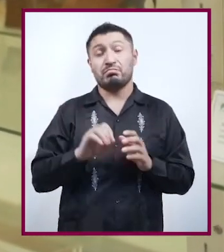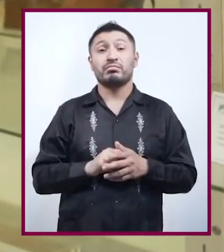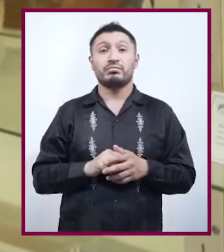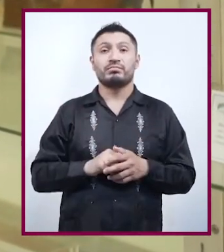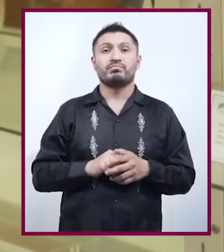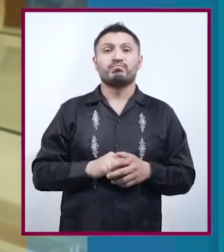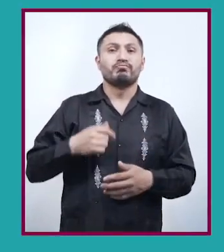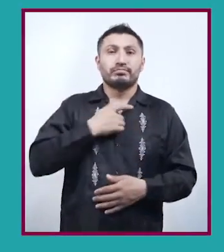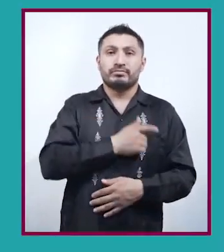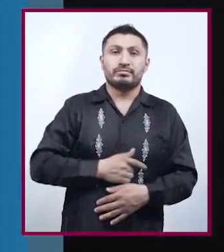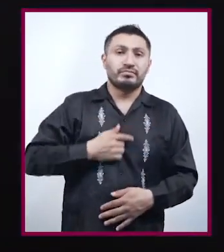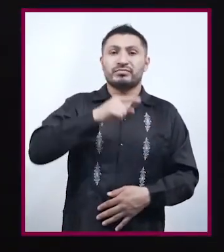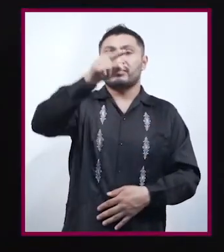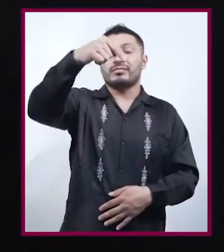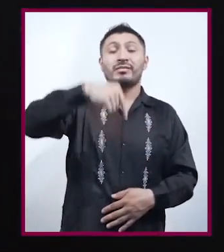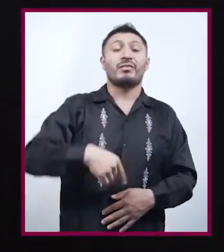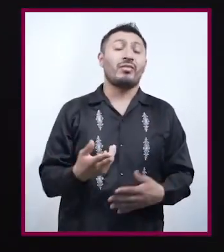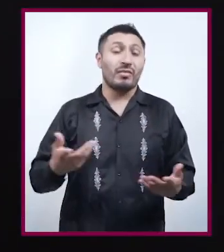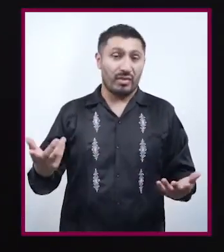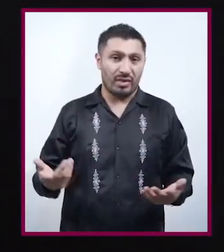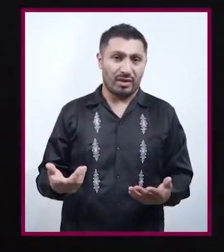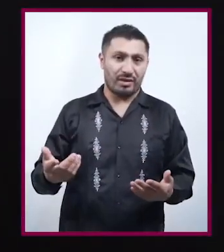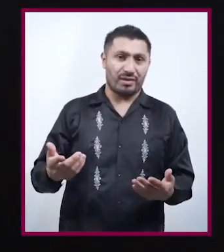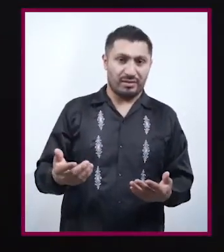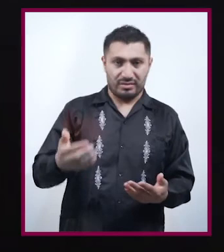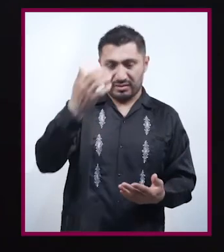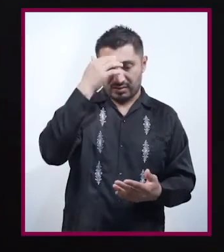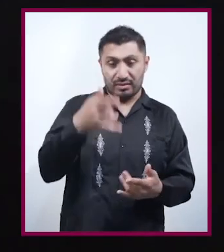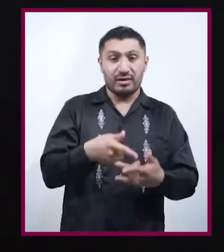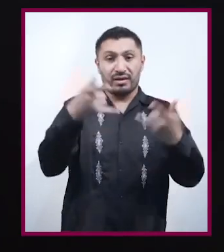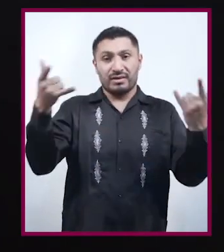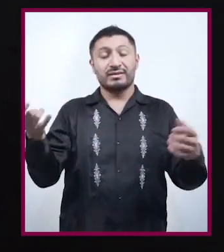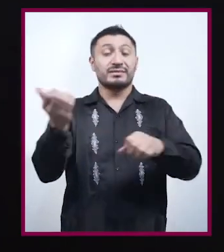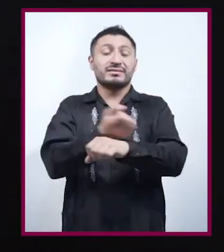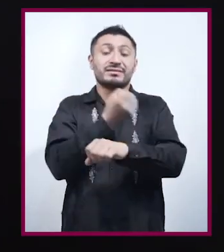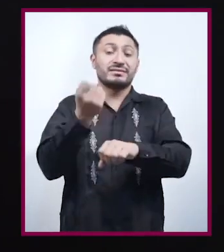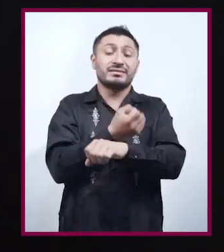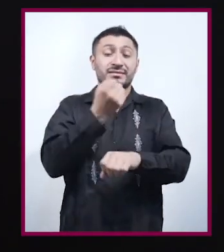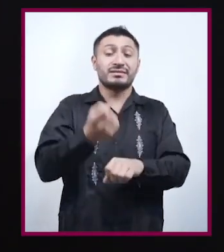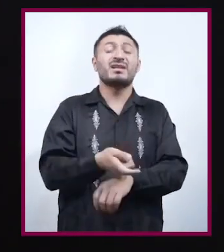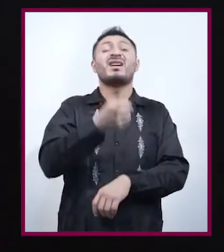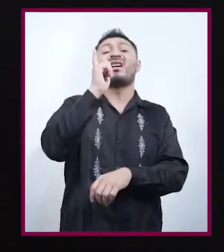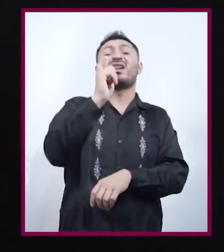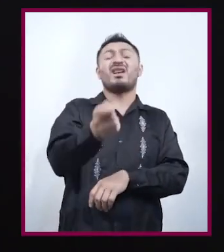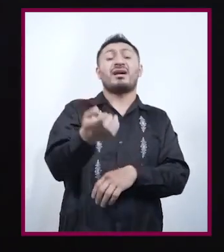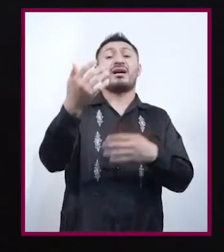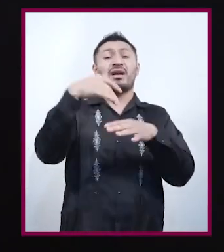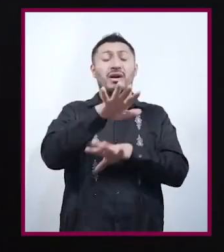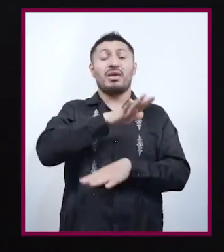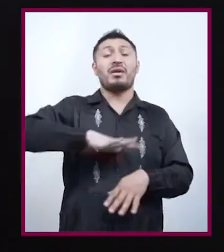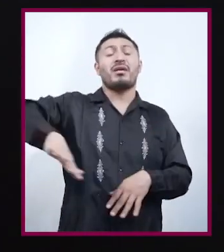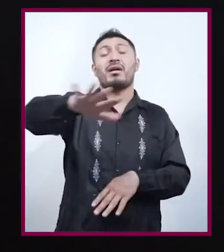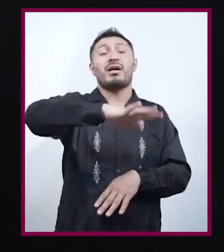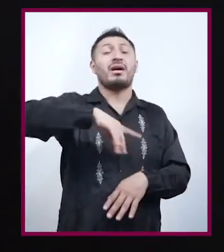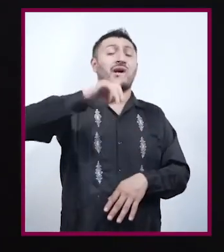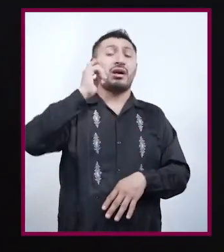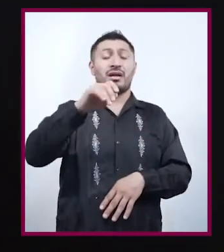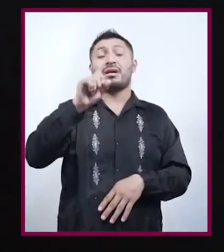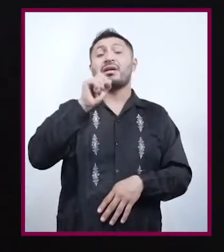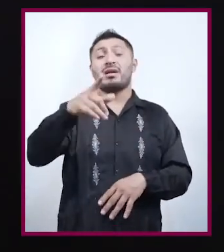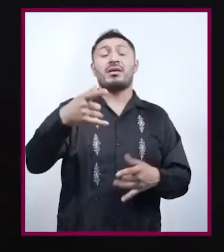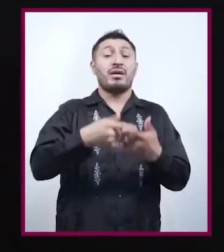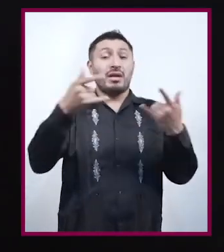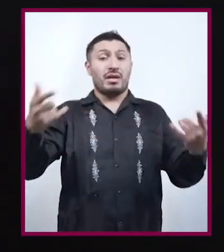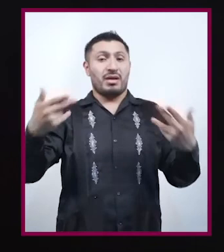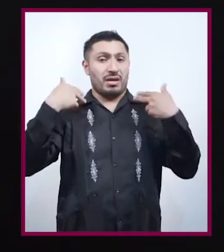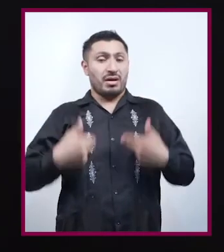descalzo. Nos da mucho gusto que nos hayas acompañado por este recorrido por la historia del calzado que, en términos